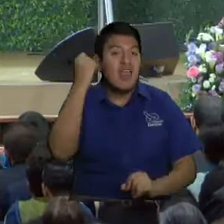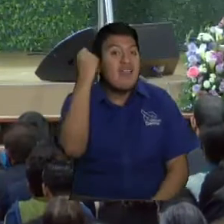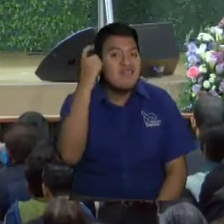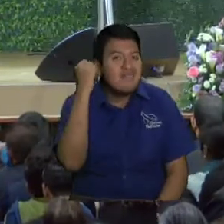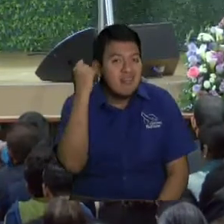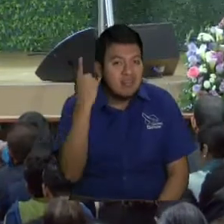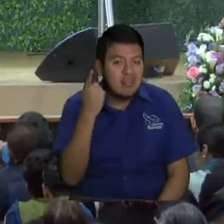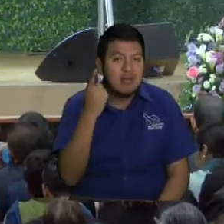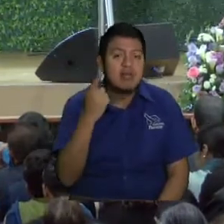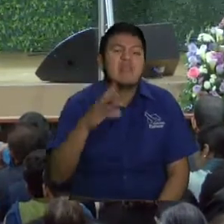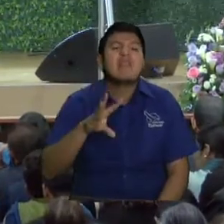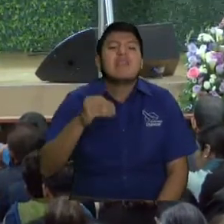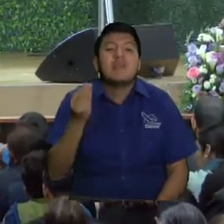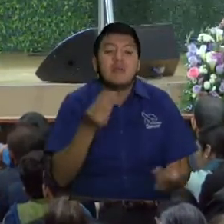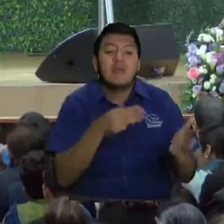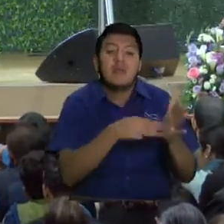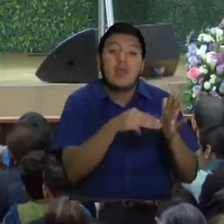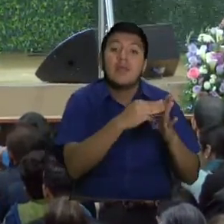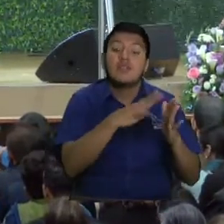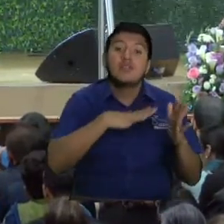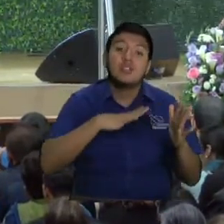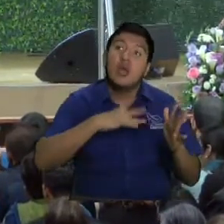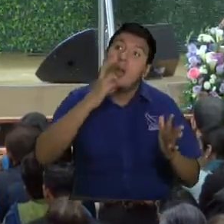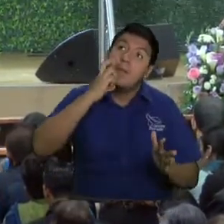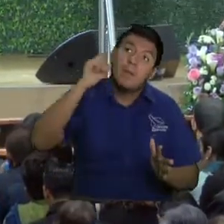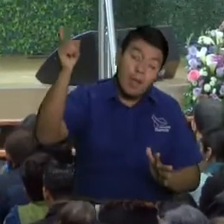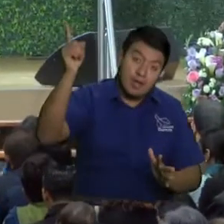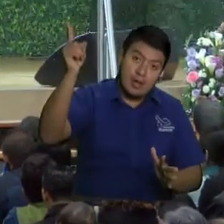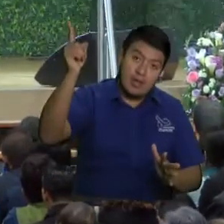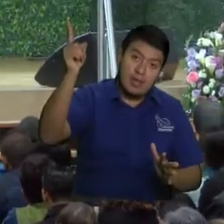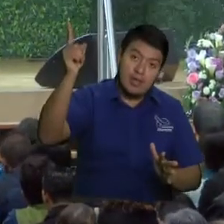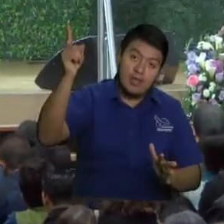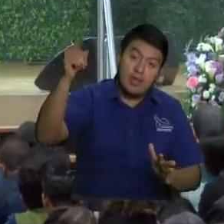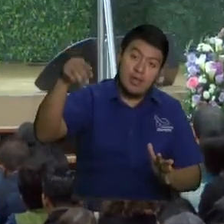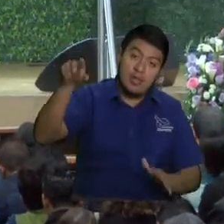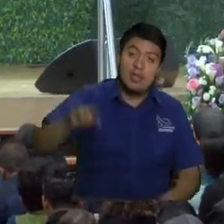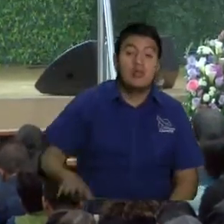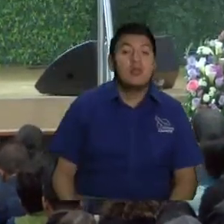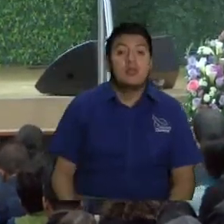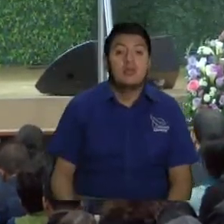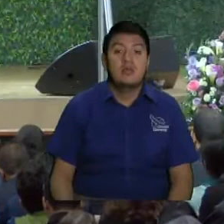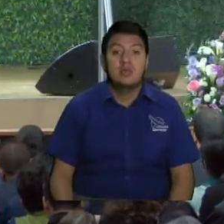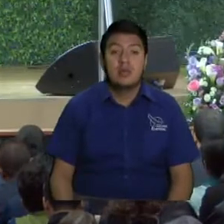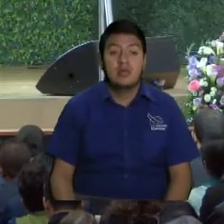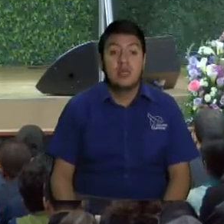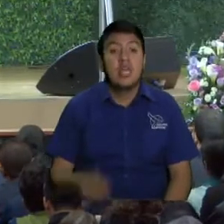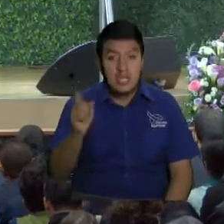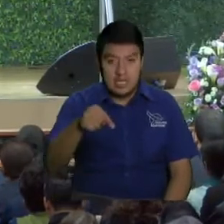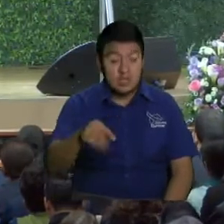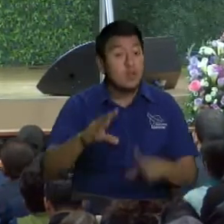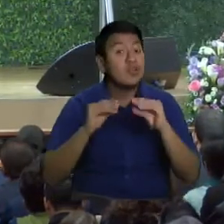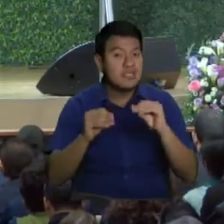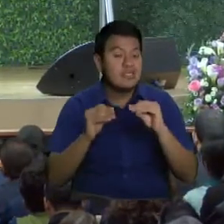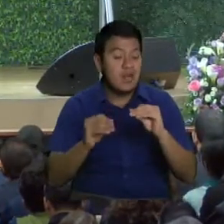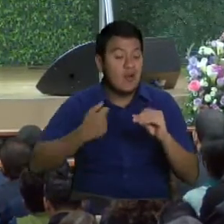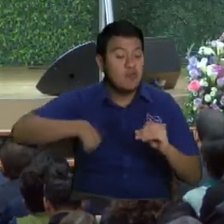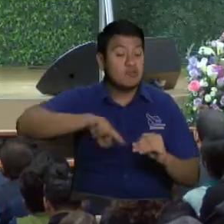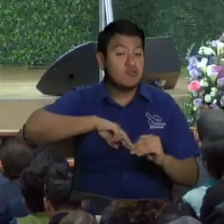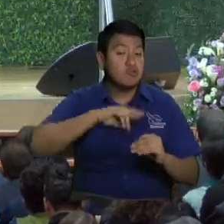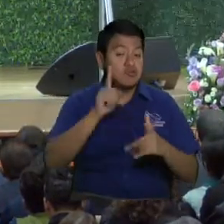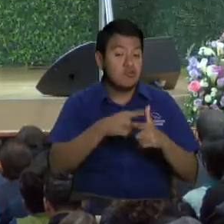sus mandamientos. Y esos fueron los que a nosotros nos enseñaron en primaria.